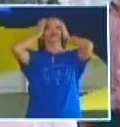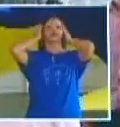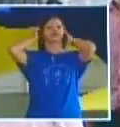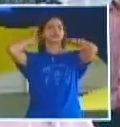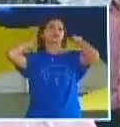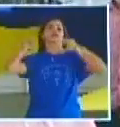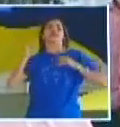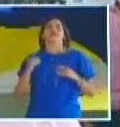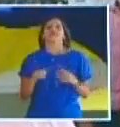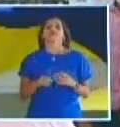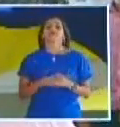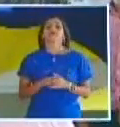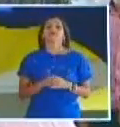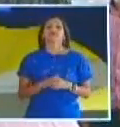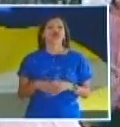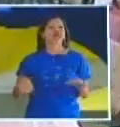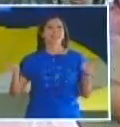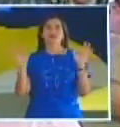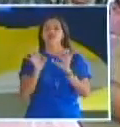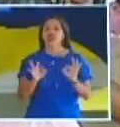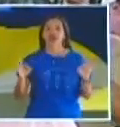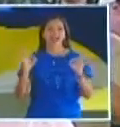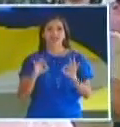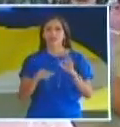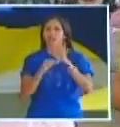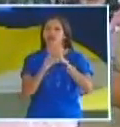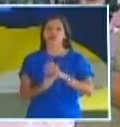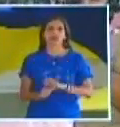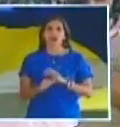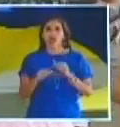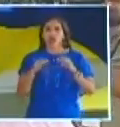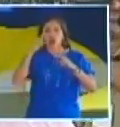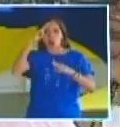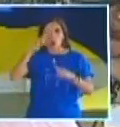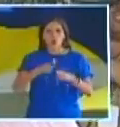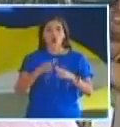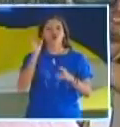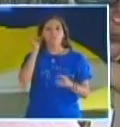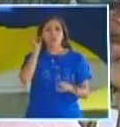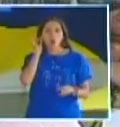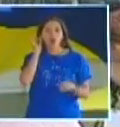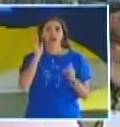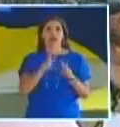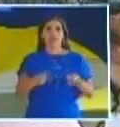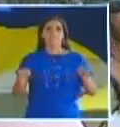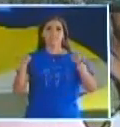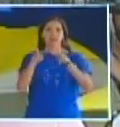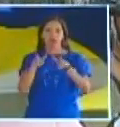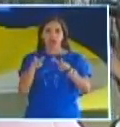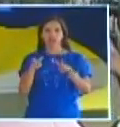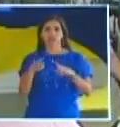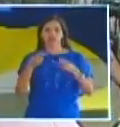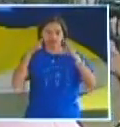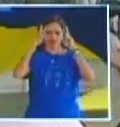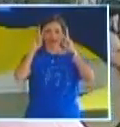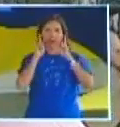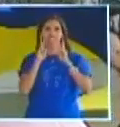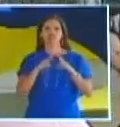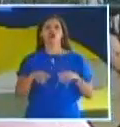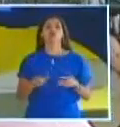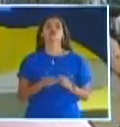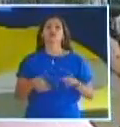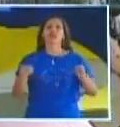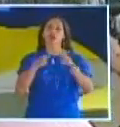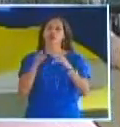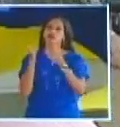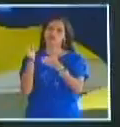Carabobo. Nadie podrá mancillar el honor de una mujer con la valentía, la honestidad y los valores patrióticos